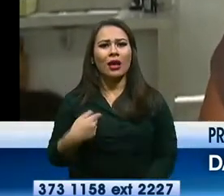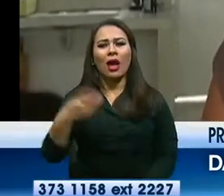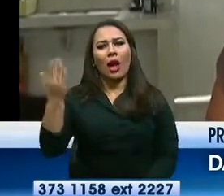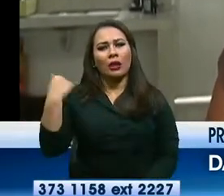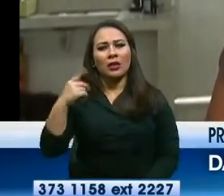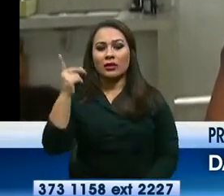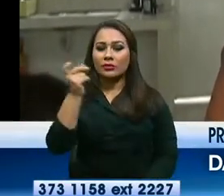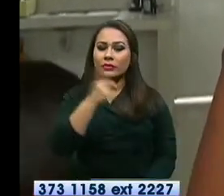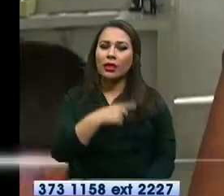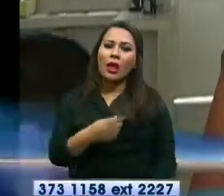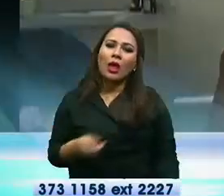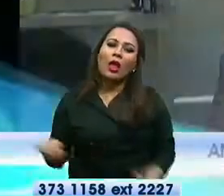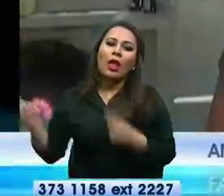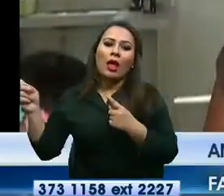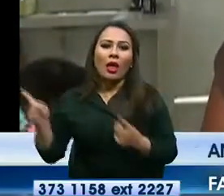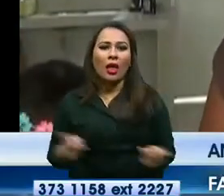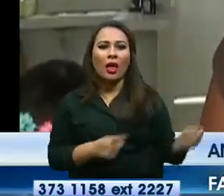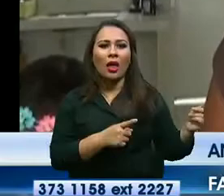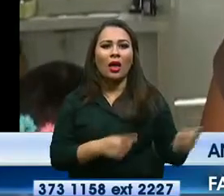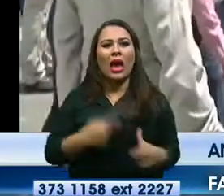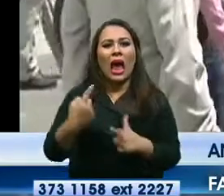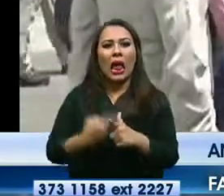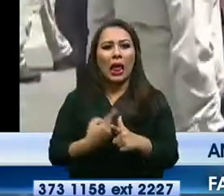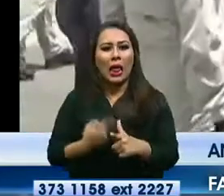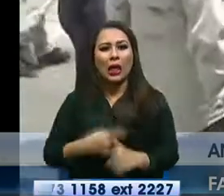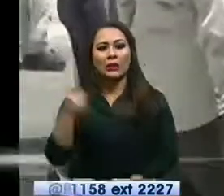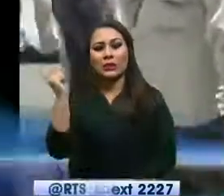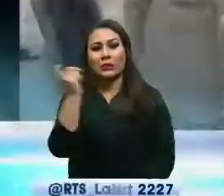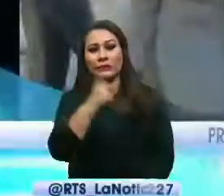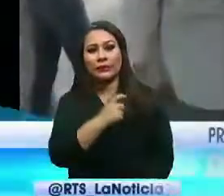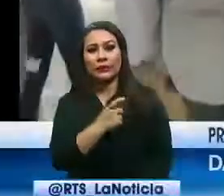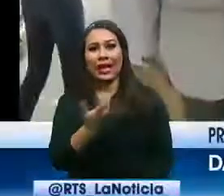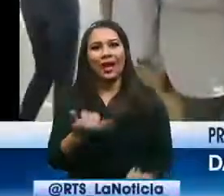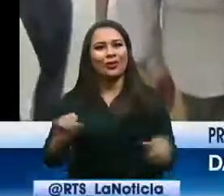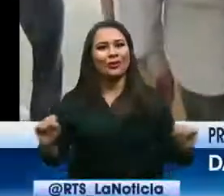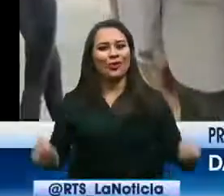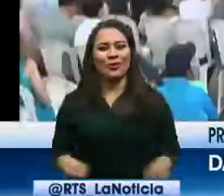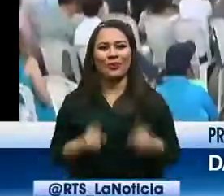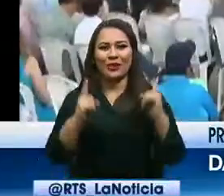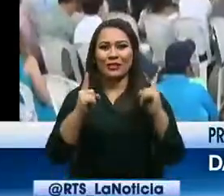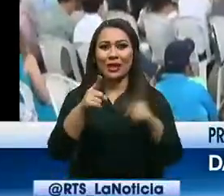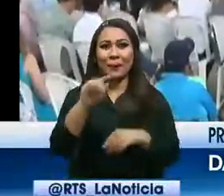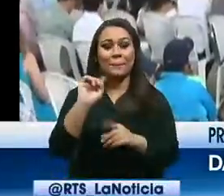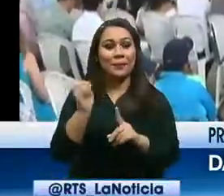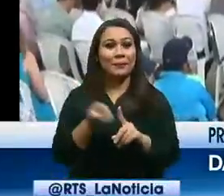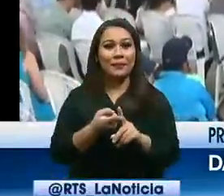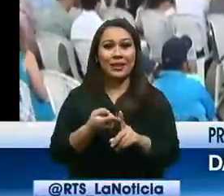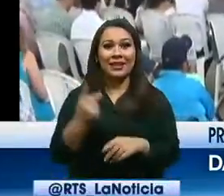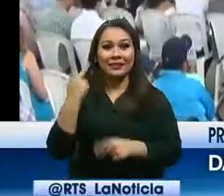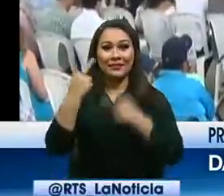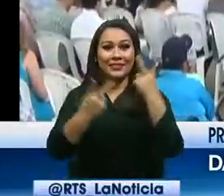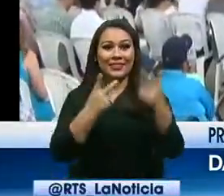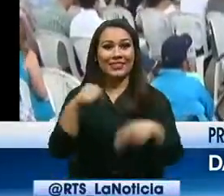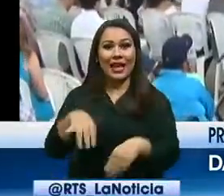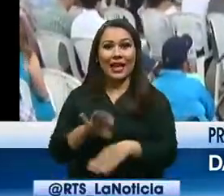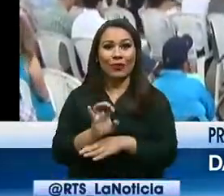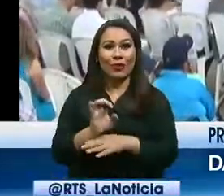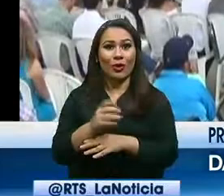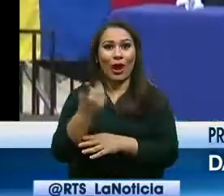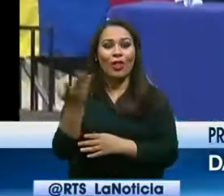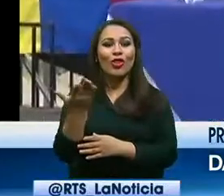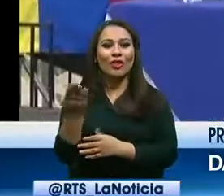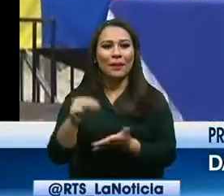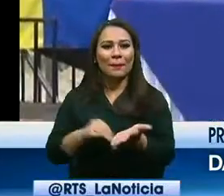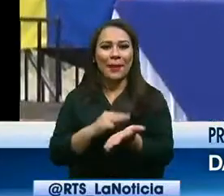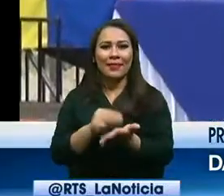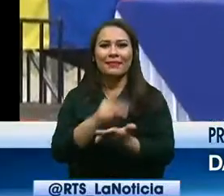peripecias de andar de un lugar a otro, andar alquilando. Durante esta su primera visita a Manabí como presidente de la República, Lenín Moreno delegó como embajadora